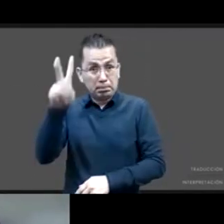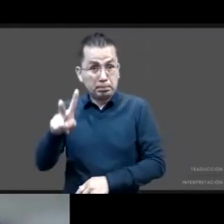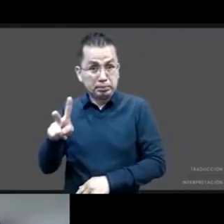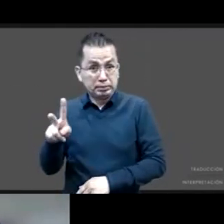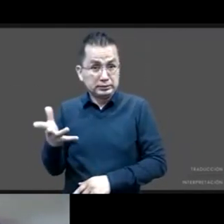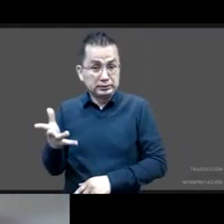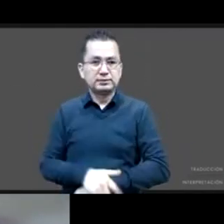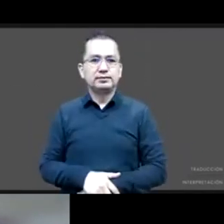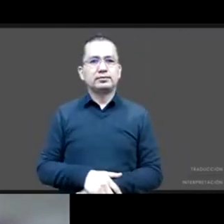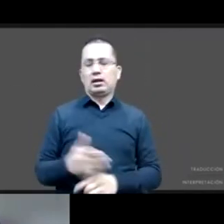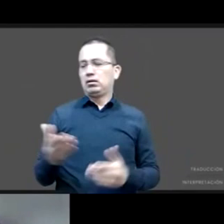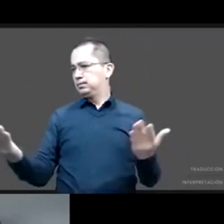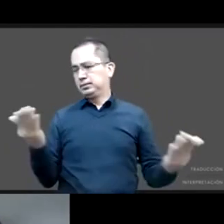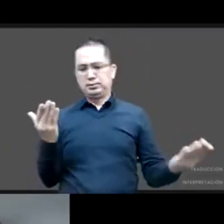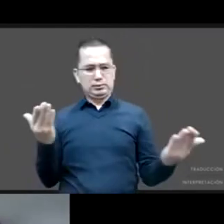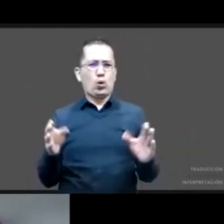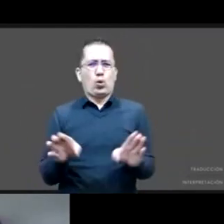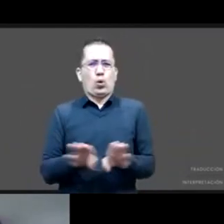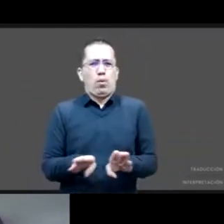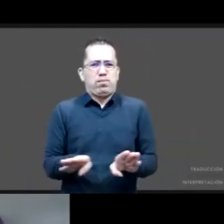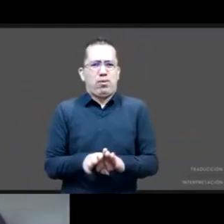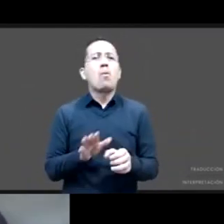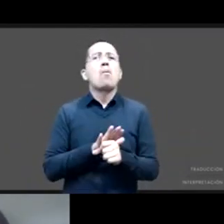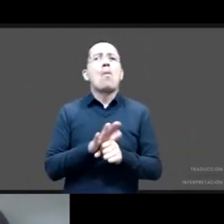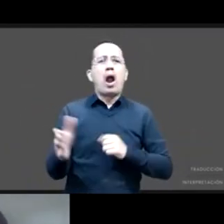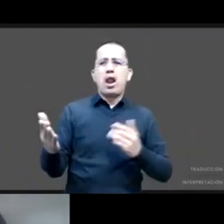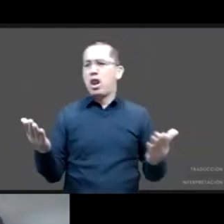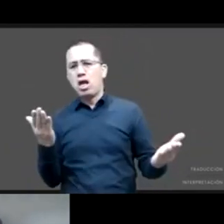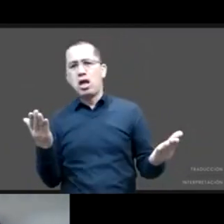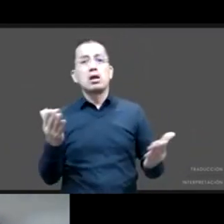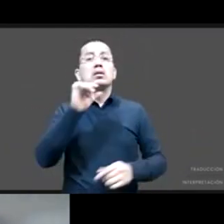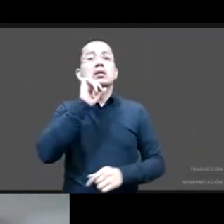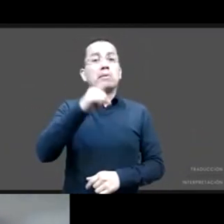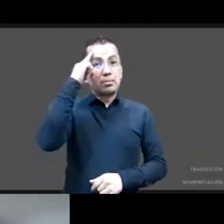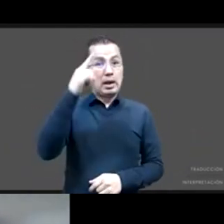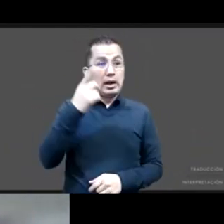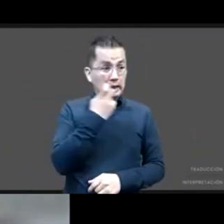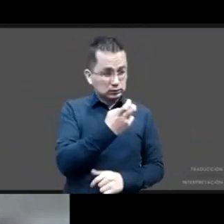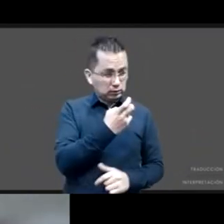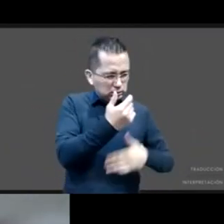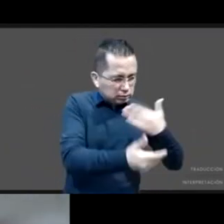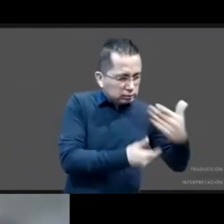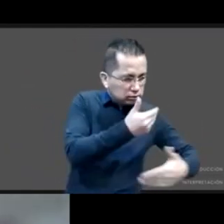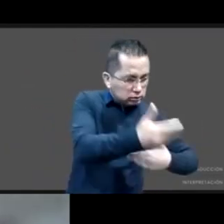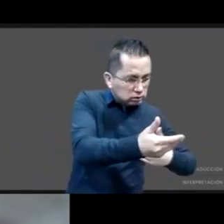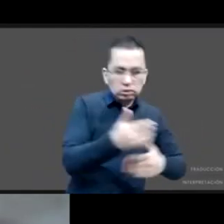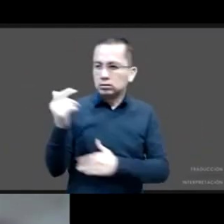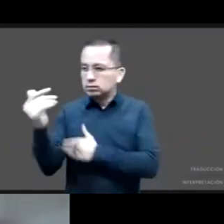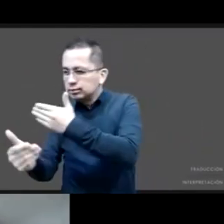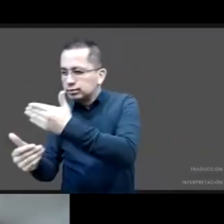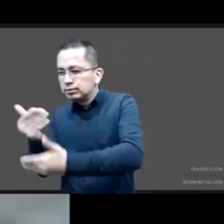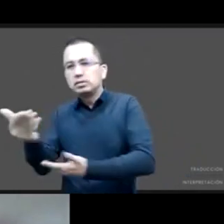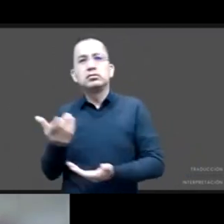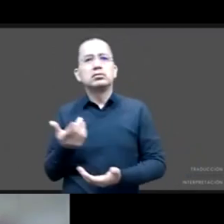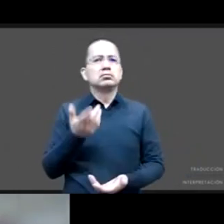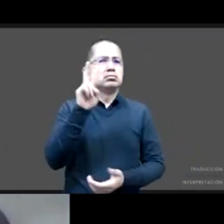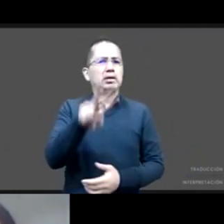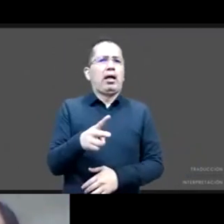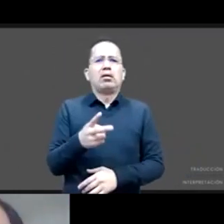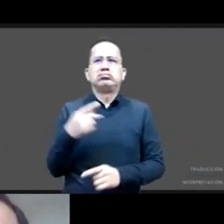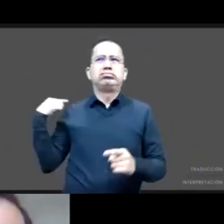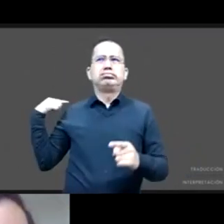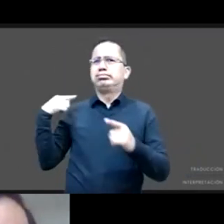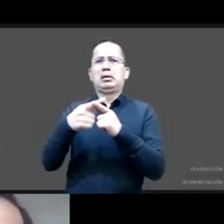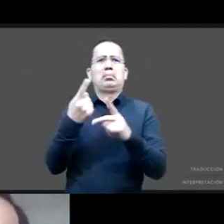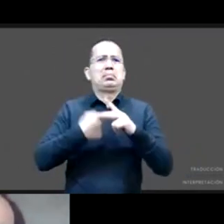¿cómo ha sido medido? ¿cómo ha sido estudiado empíricamente ese proceso de 10-15 años tan distinto en unas y otras